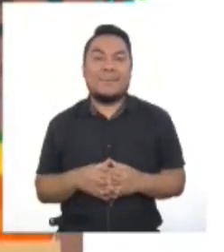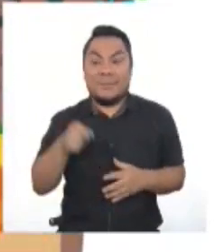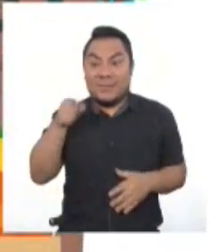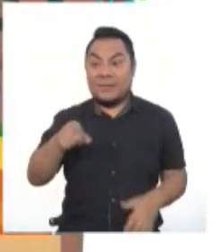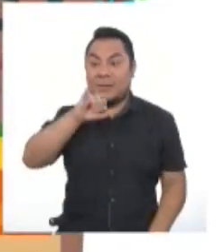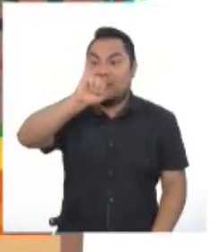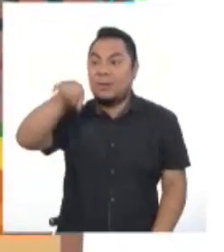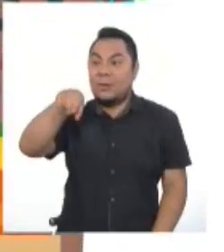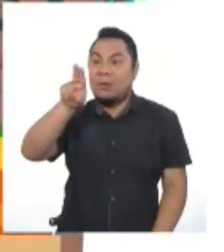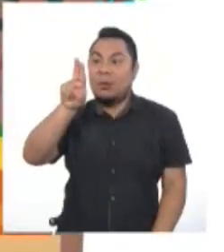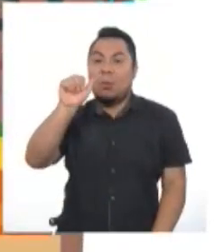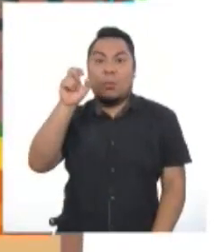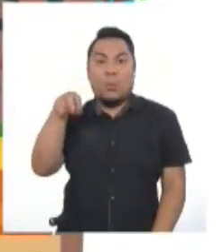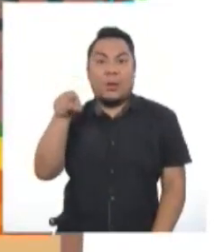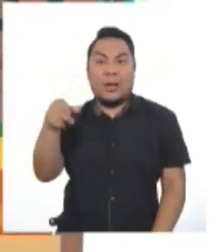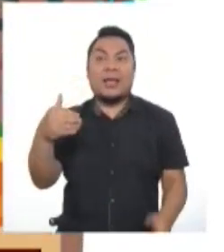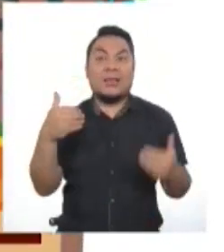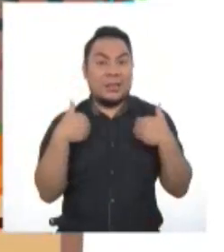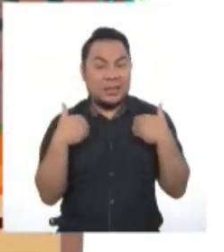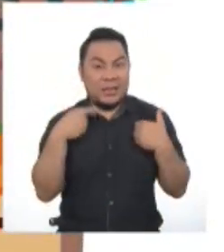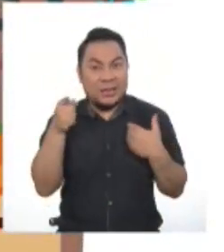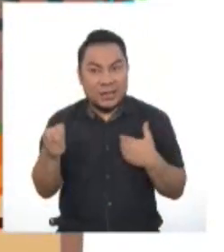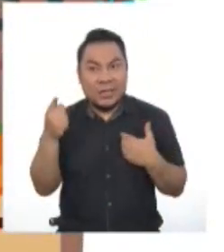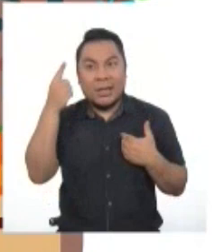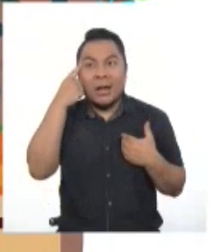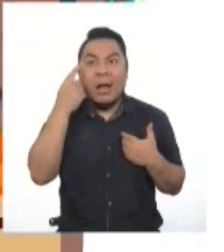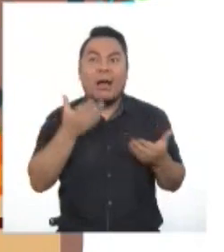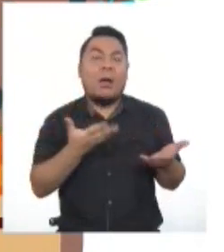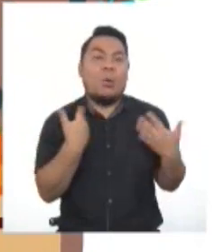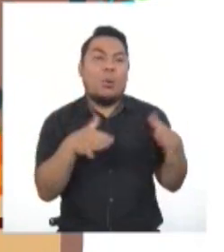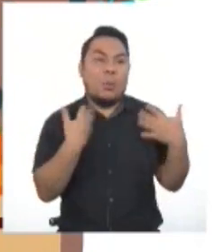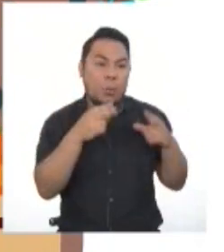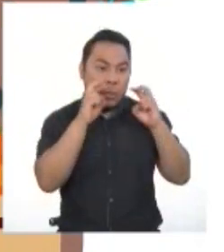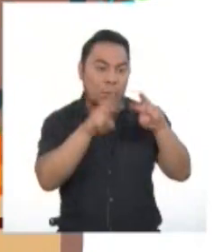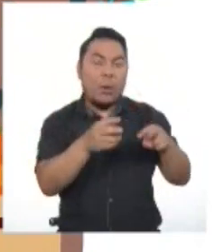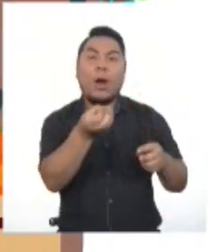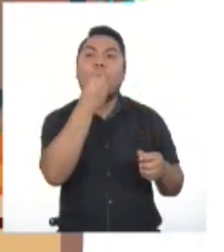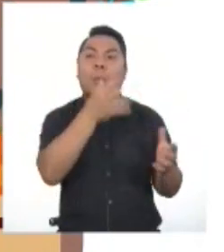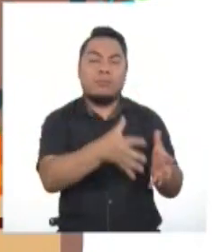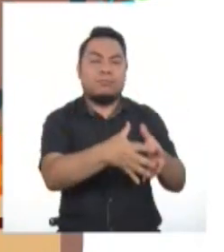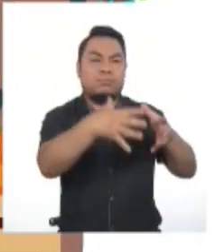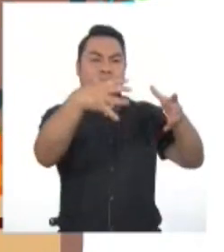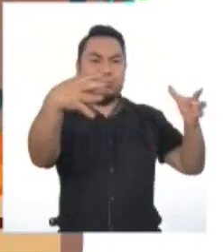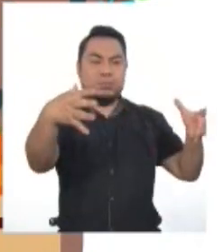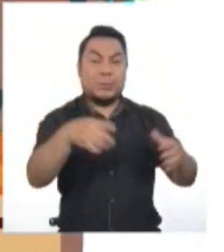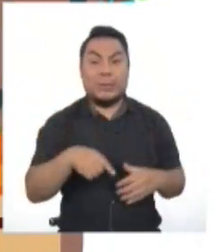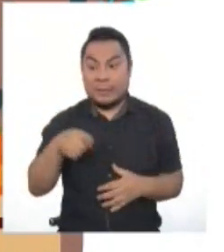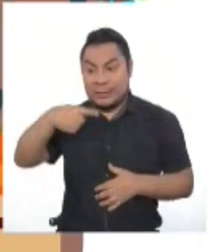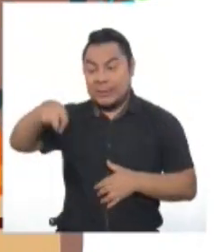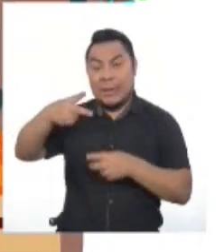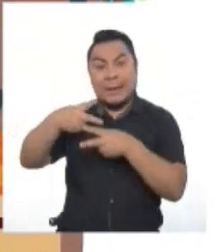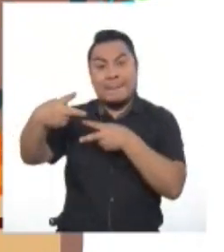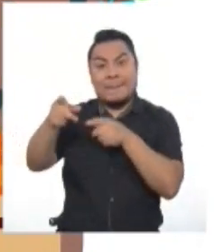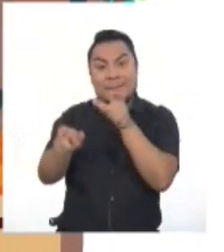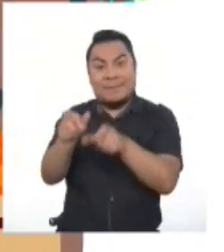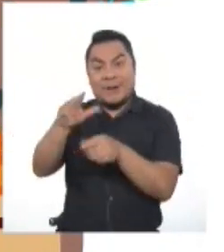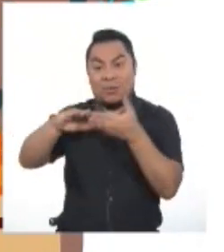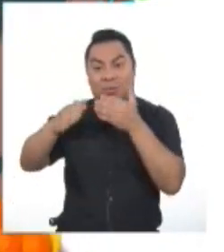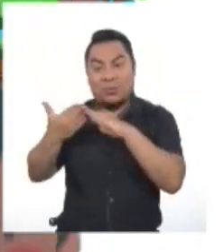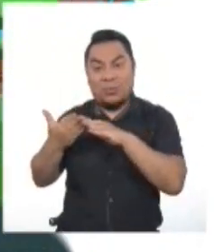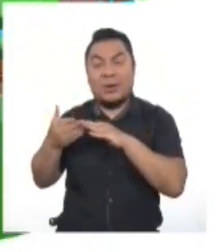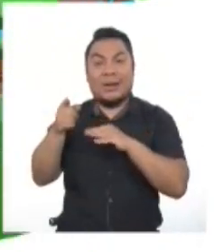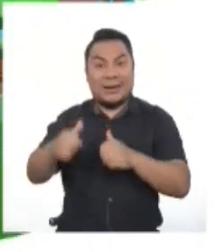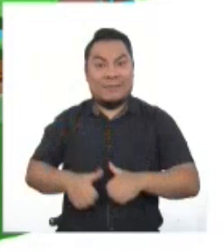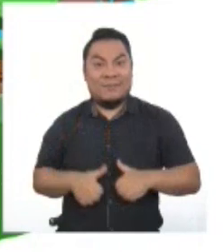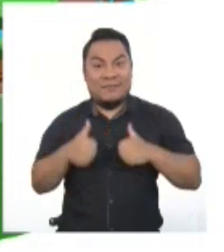Juan tiene un pequeño problema observando los alimentos. Los vecinos de la comunidad donde vive Juan se